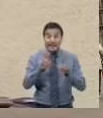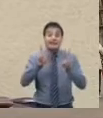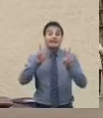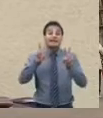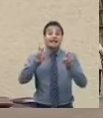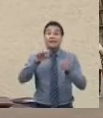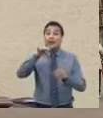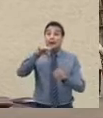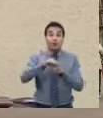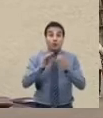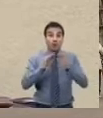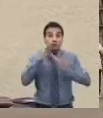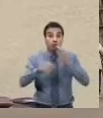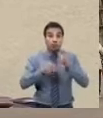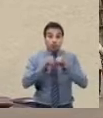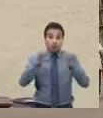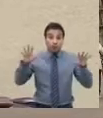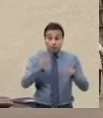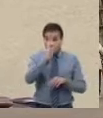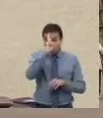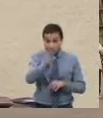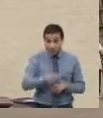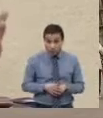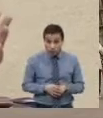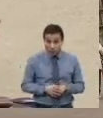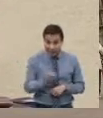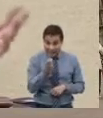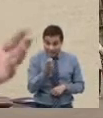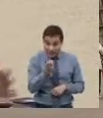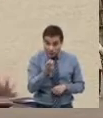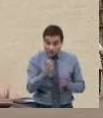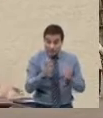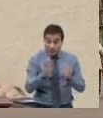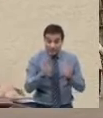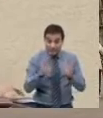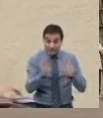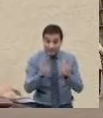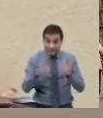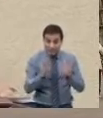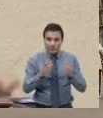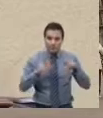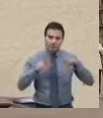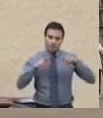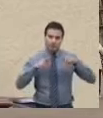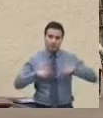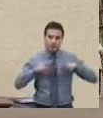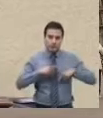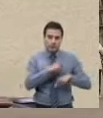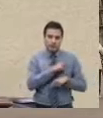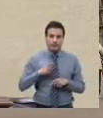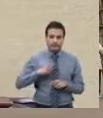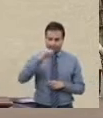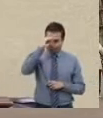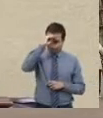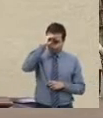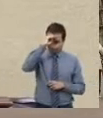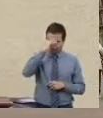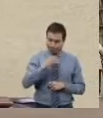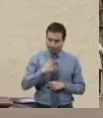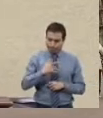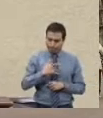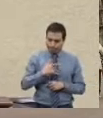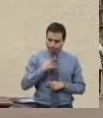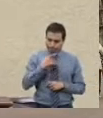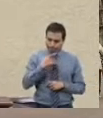de ley debe suspenderse para permitir ese periodo de reflexión a las y los ciudadanos de cara a la emisión del voto, con